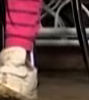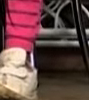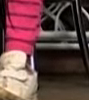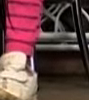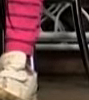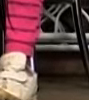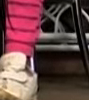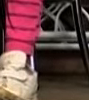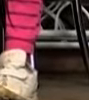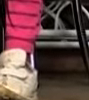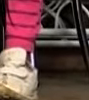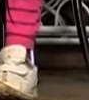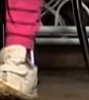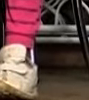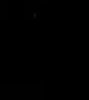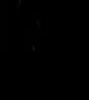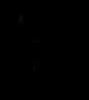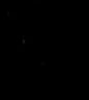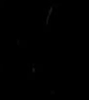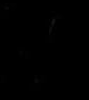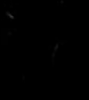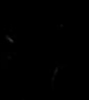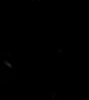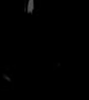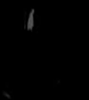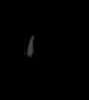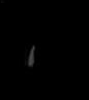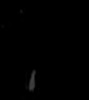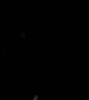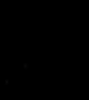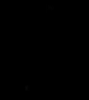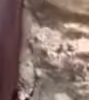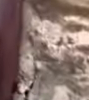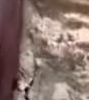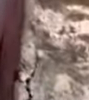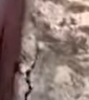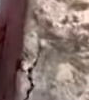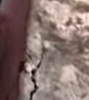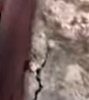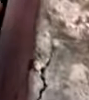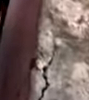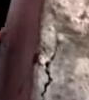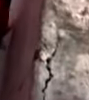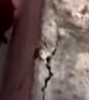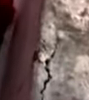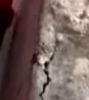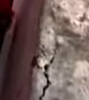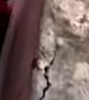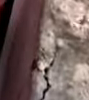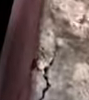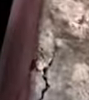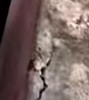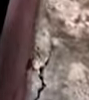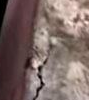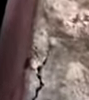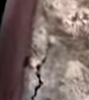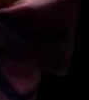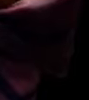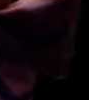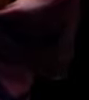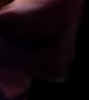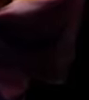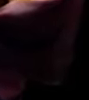niños y adolescentes, quienes han sido reintegrados a sus familias. Chávez Ruelas sostuvo que el recorrido se realizó con la finalidad de dar